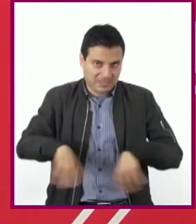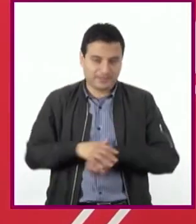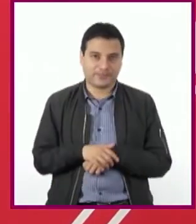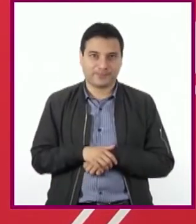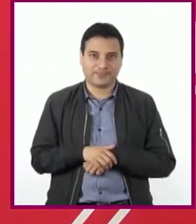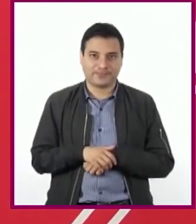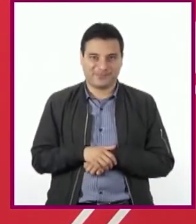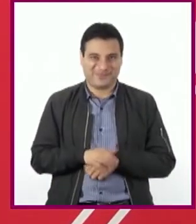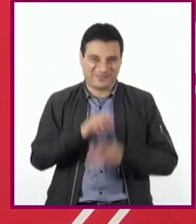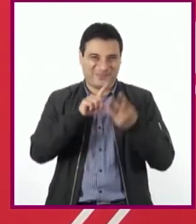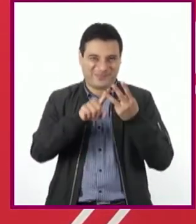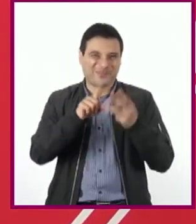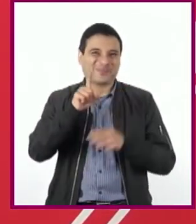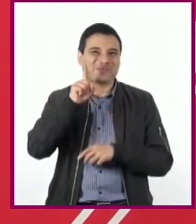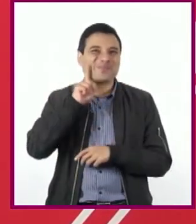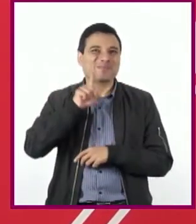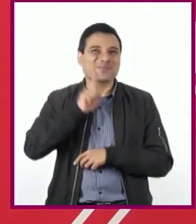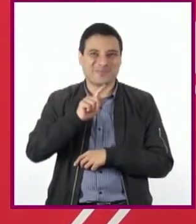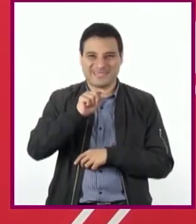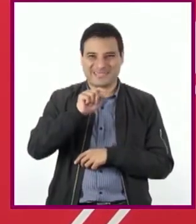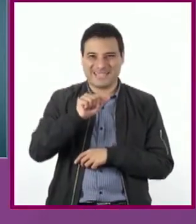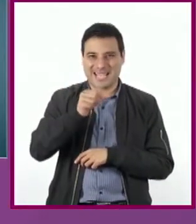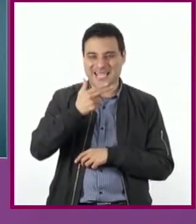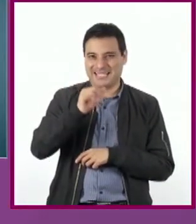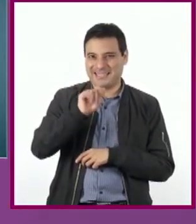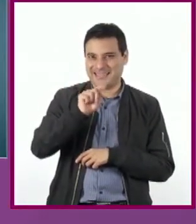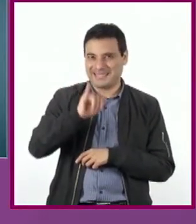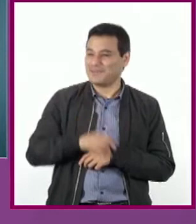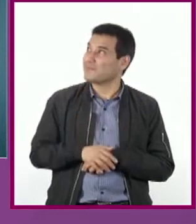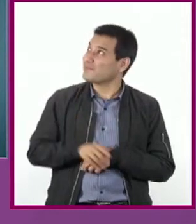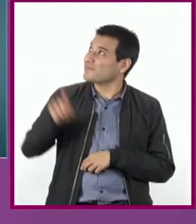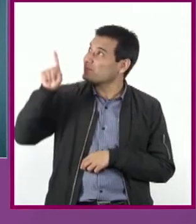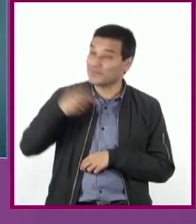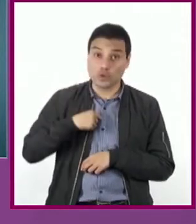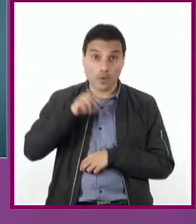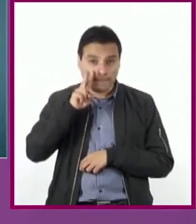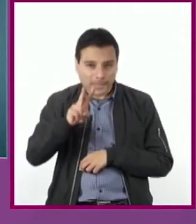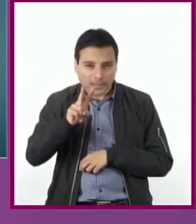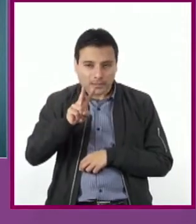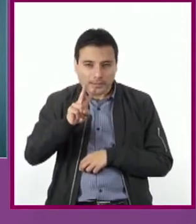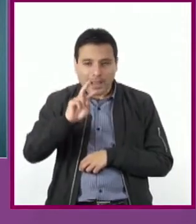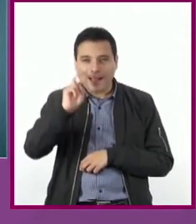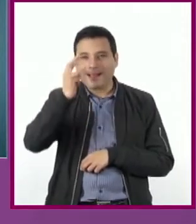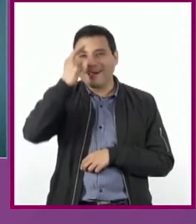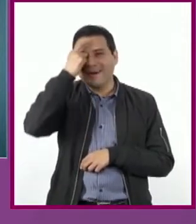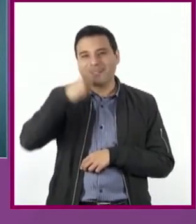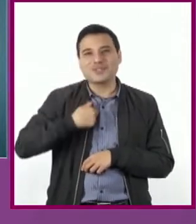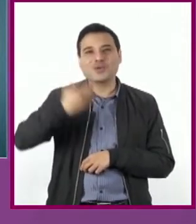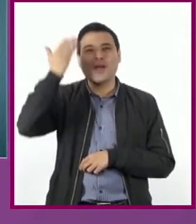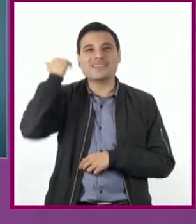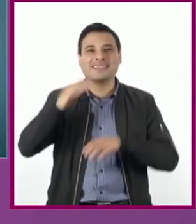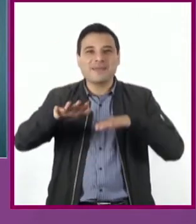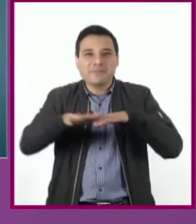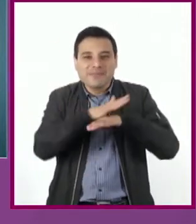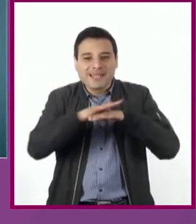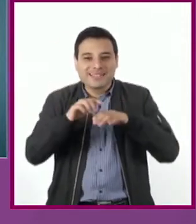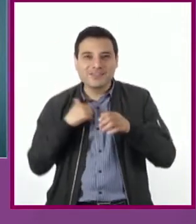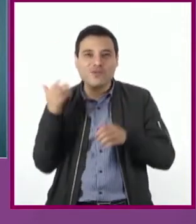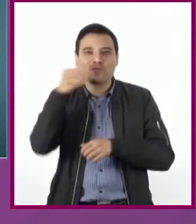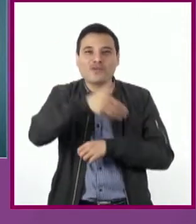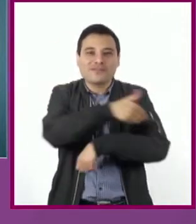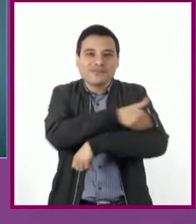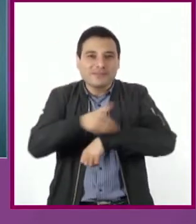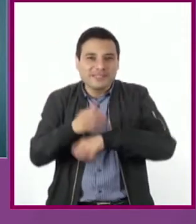de las mujeres tahitianas lleva a mi mente a recuerdos muy bonitos de cuando fui a la playa con mi familia y cuando era